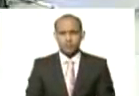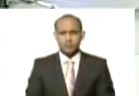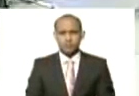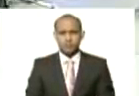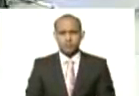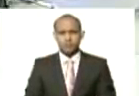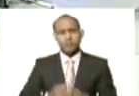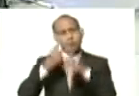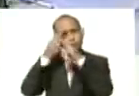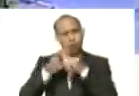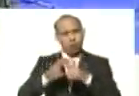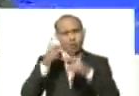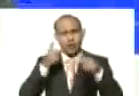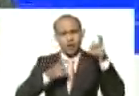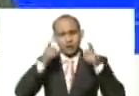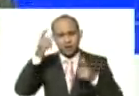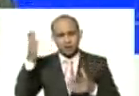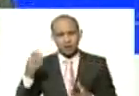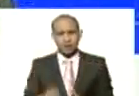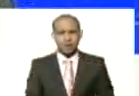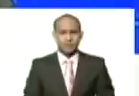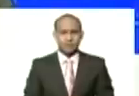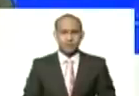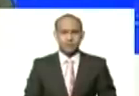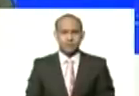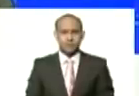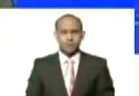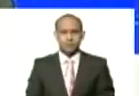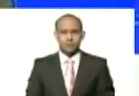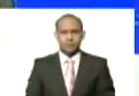2021, en homenaje a nuestro comandante supremo.